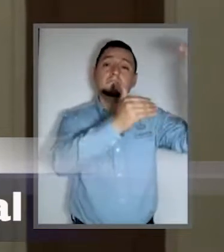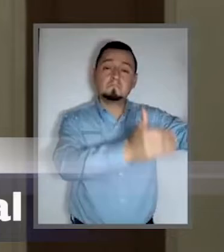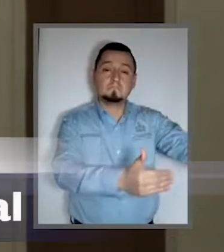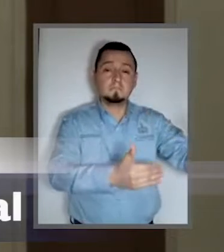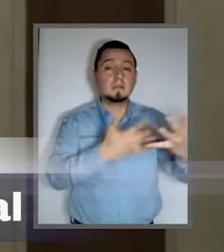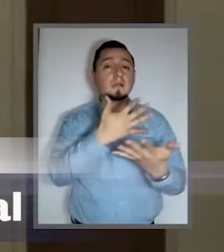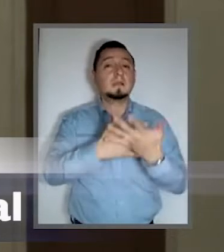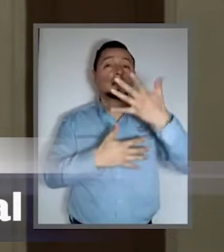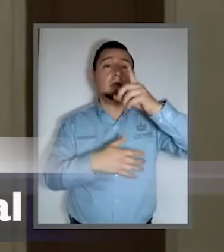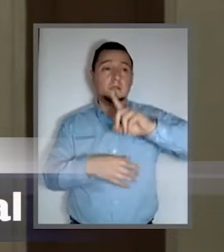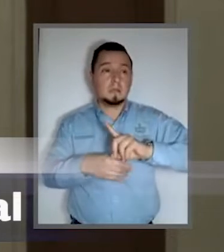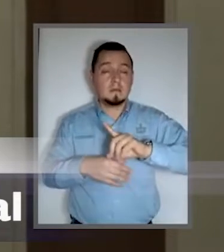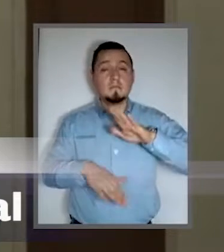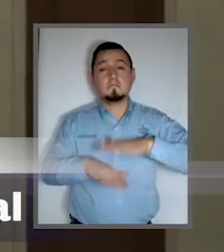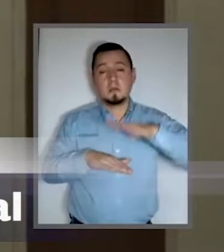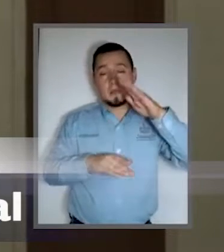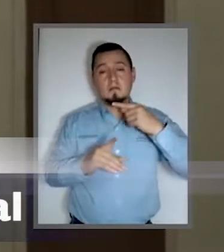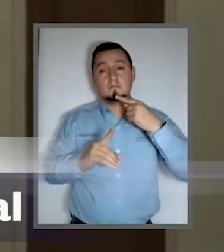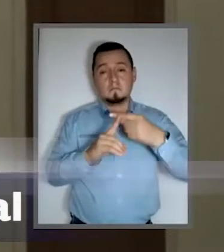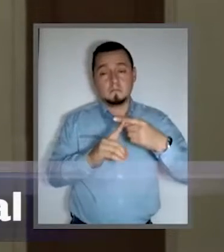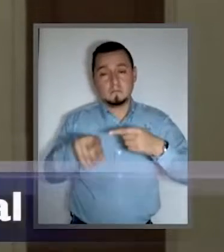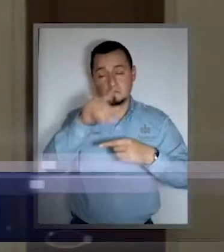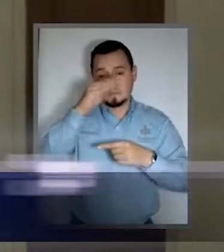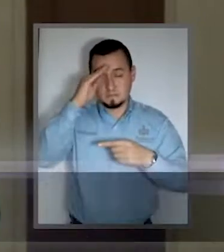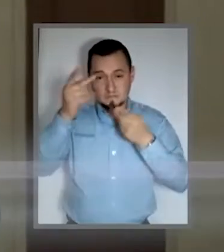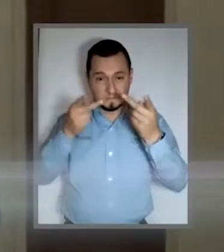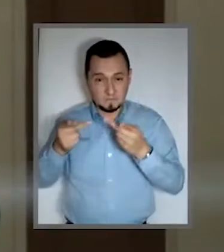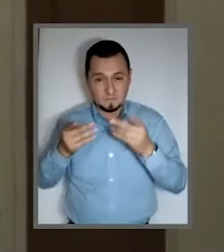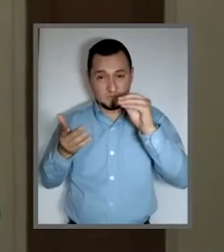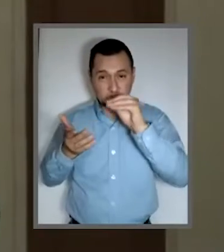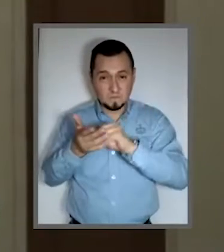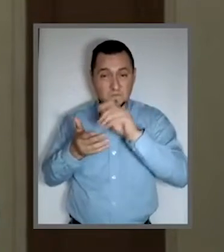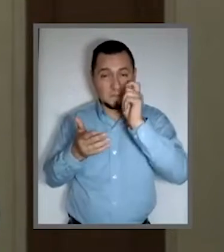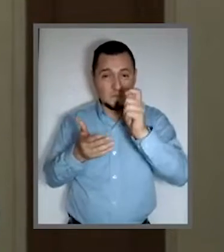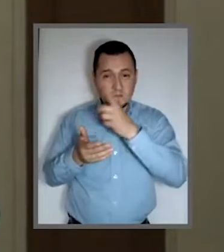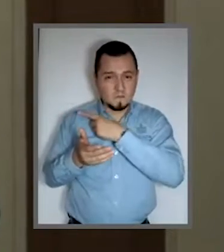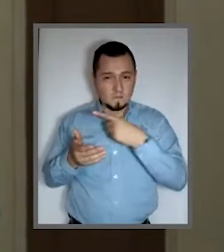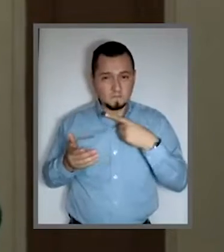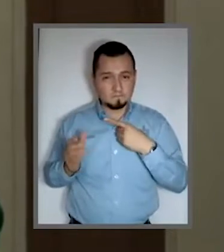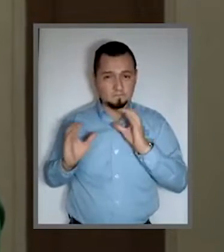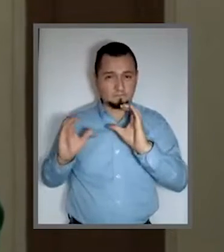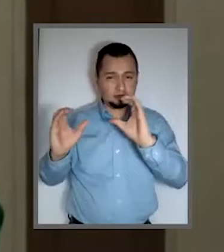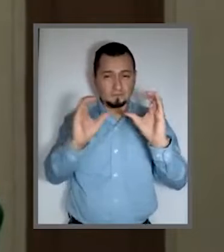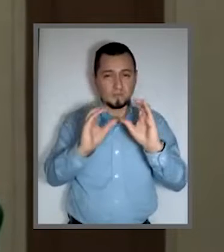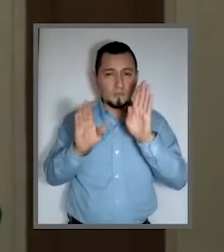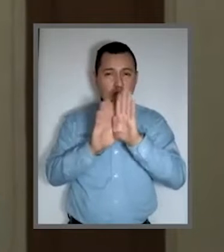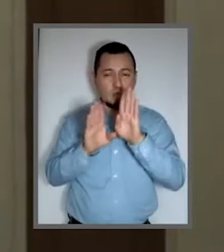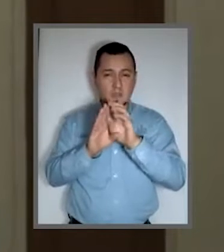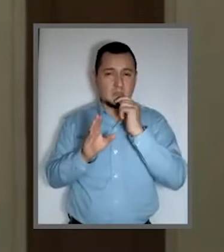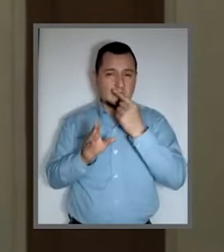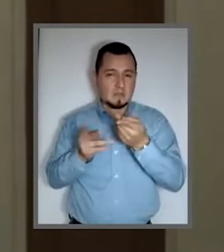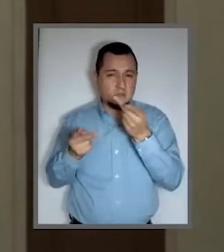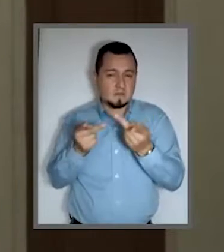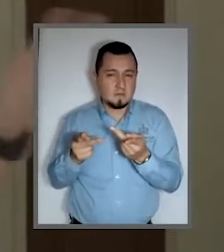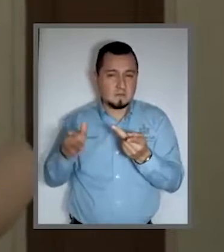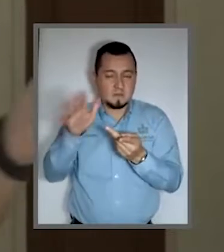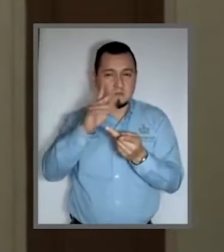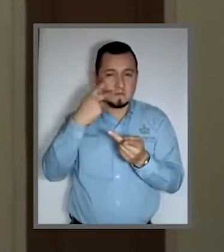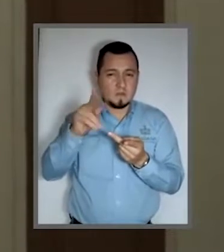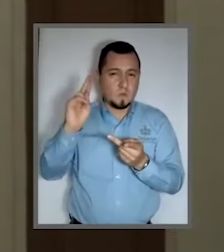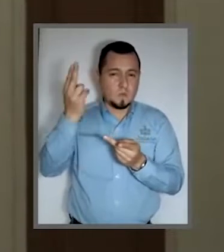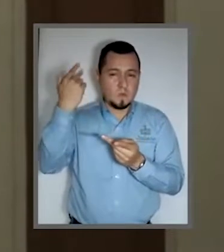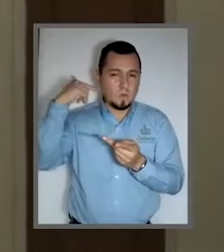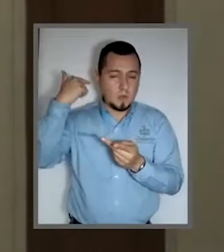otros 15 días más, que se reconsidere el tema de los semáforos, que es lo que nos presentó el